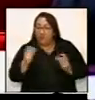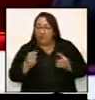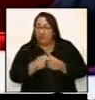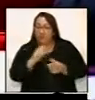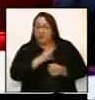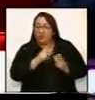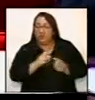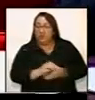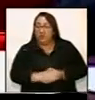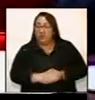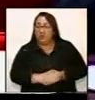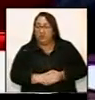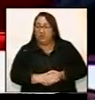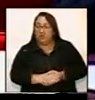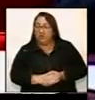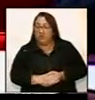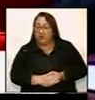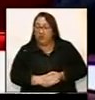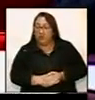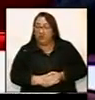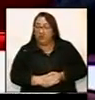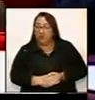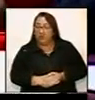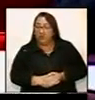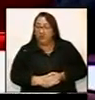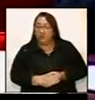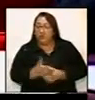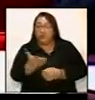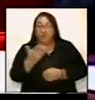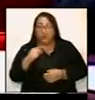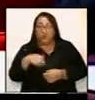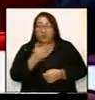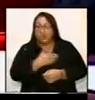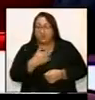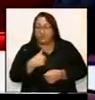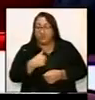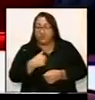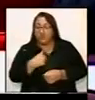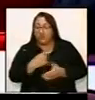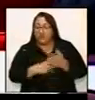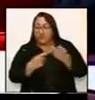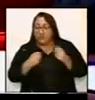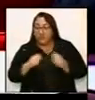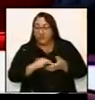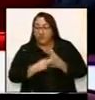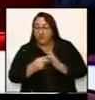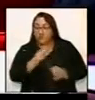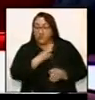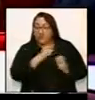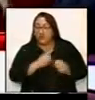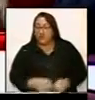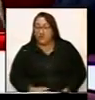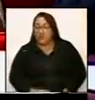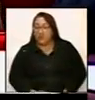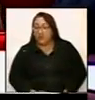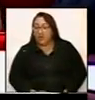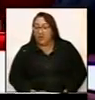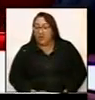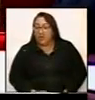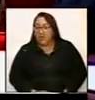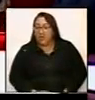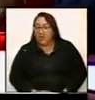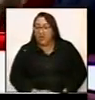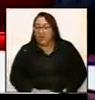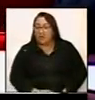de Fiscalización. Entonces hay que pedirlo aquí, presidente. Se trata de fiscalizar, y eso